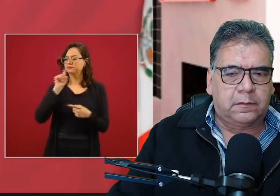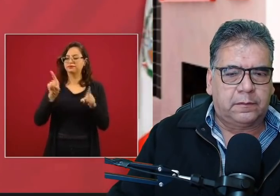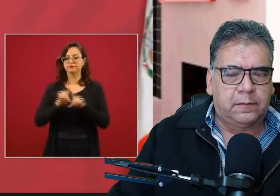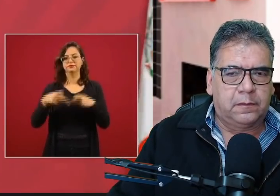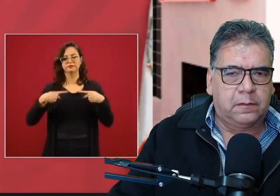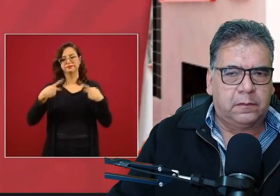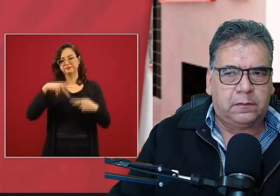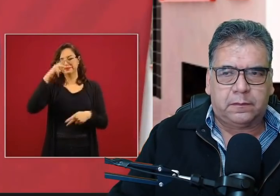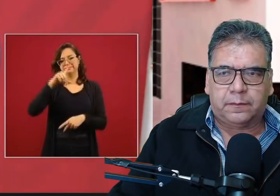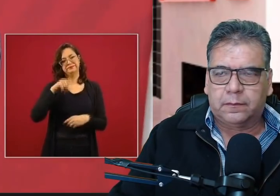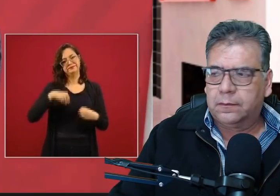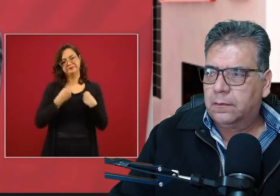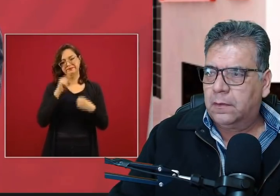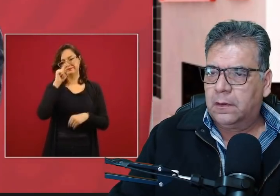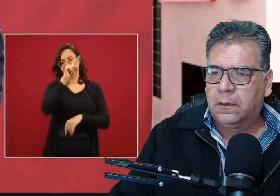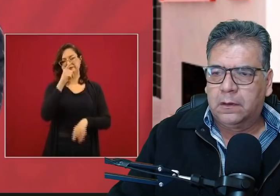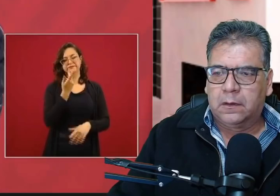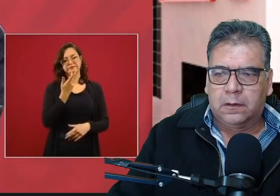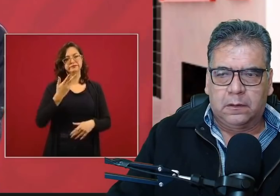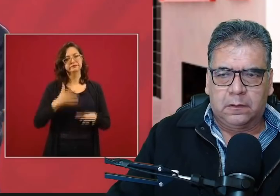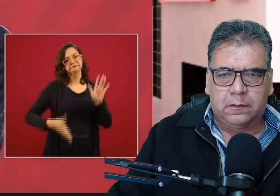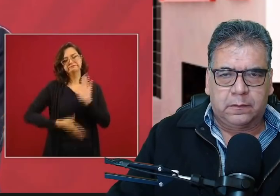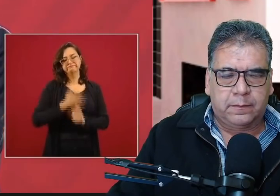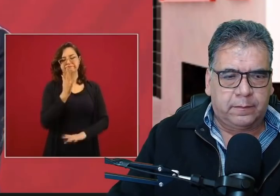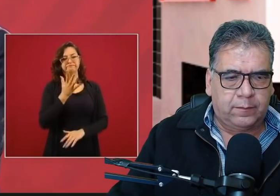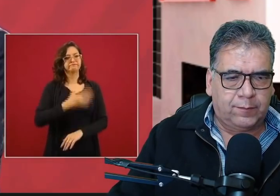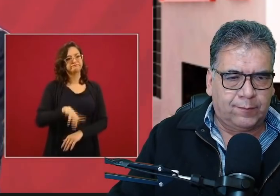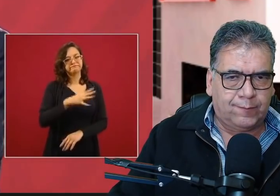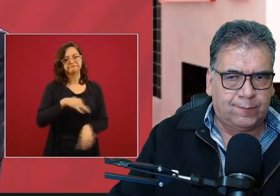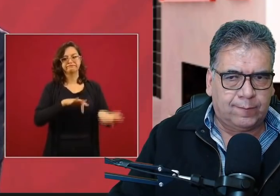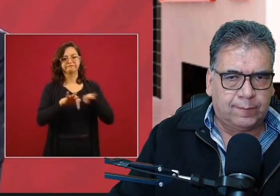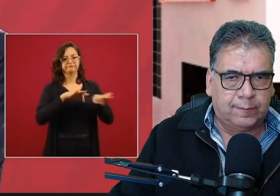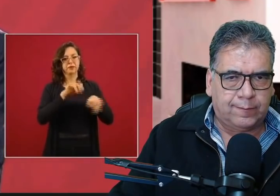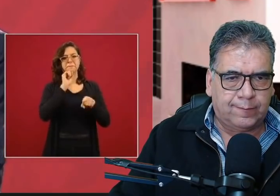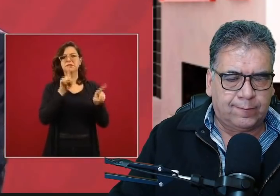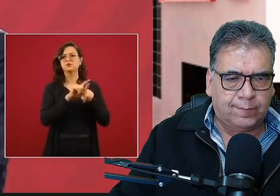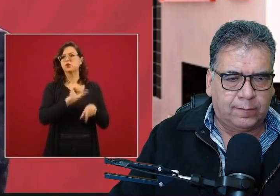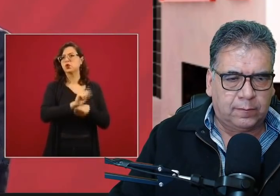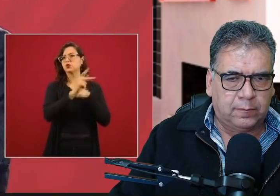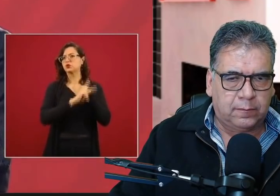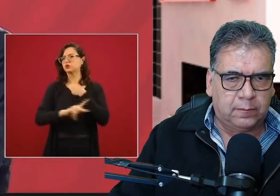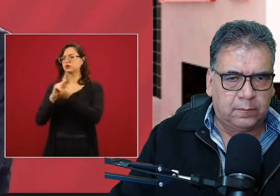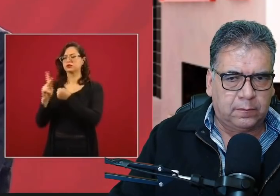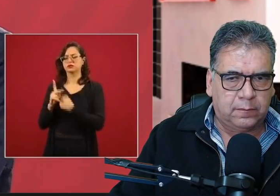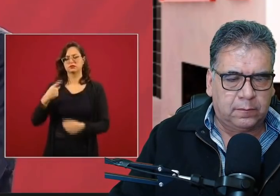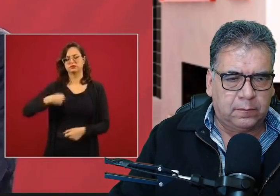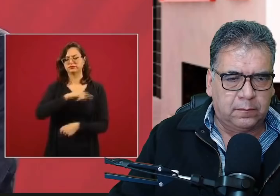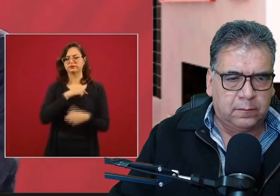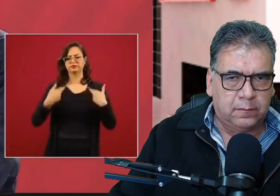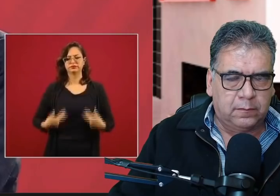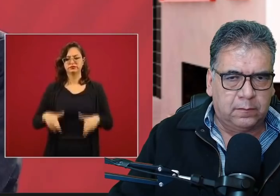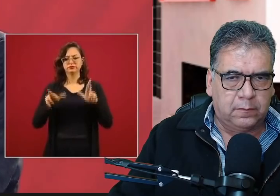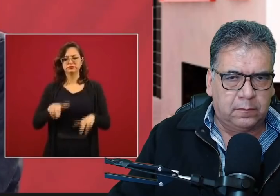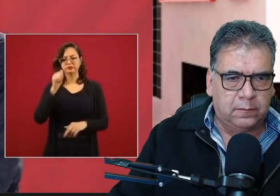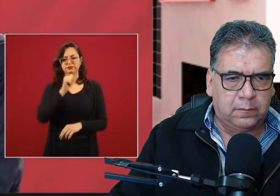vida y a trabajar a Estados Unidos y a otras partes del mundo. Fuimos a